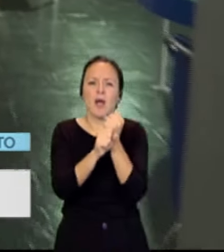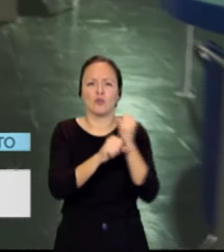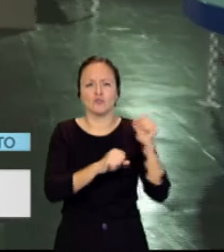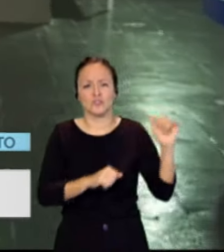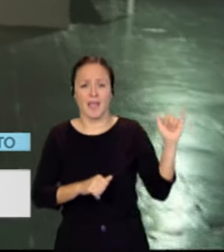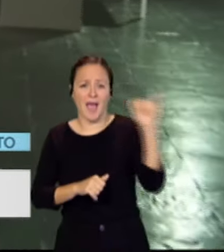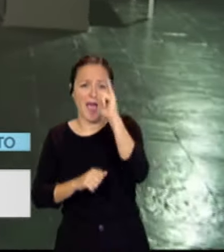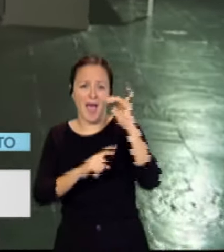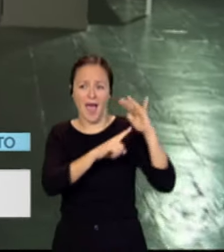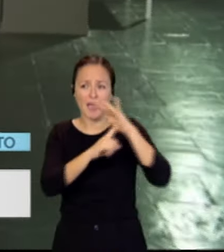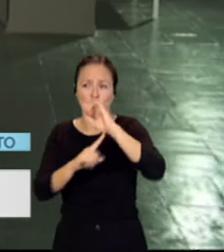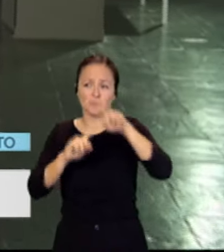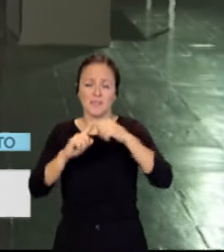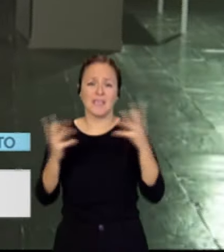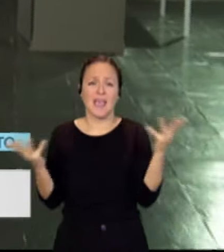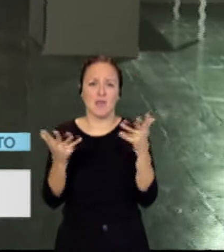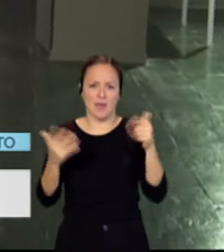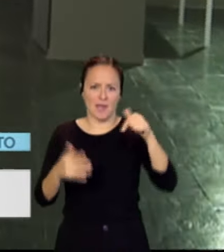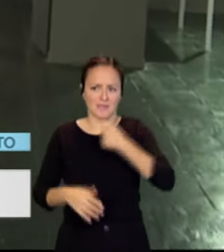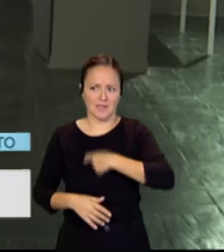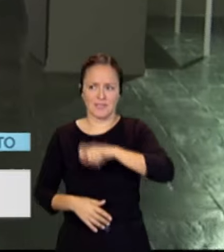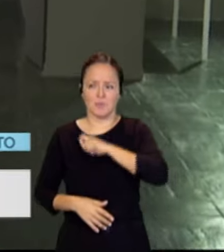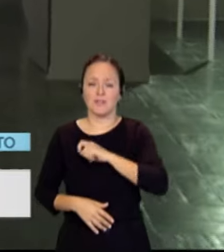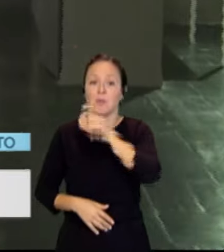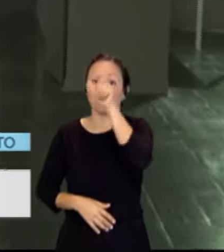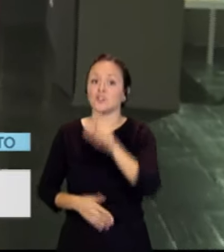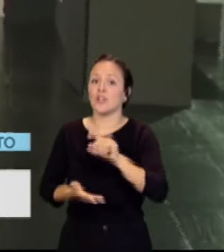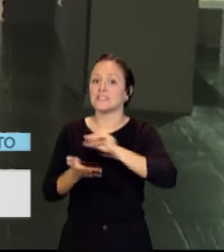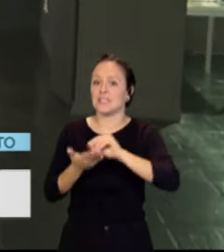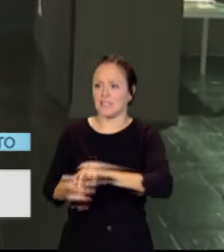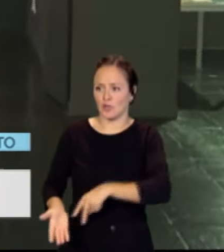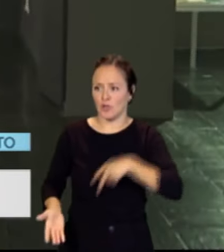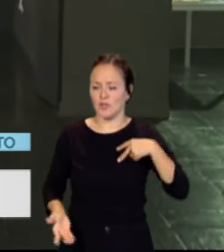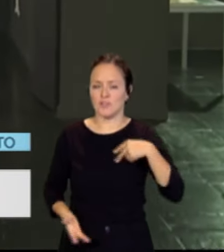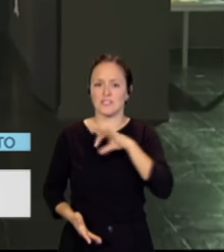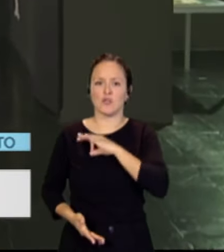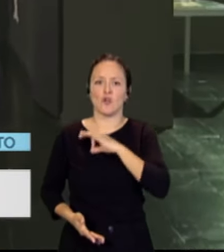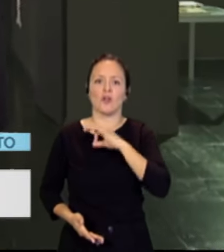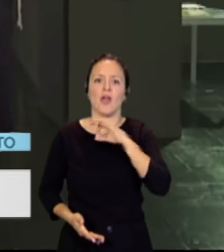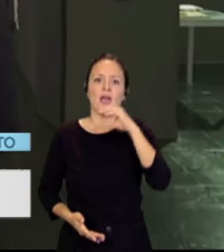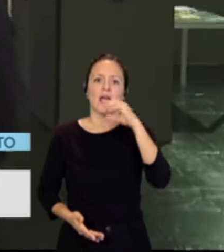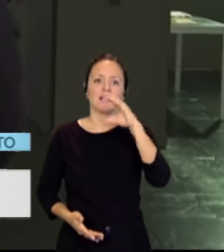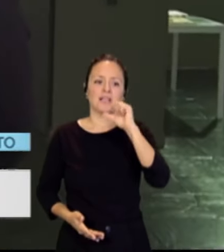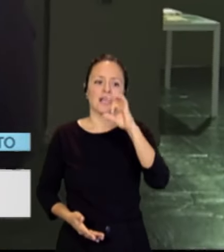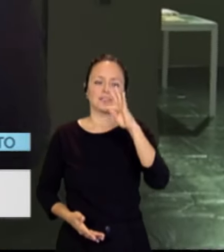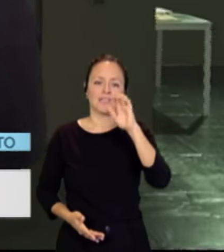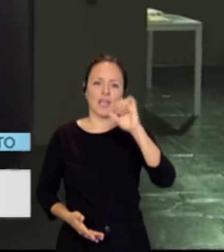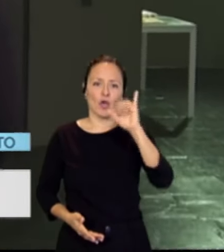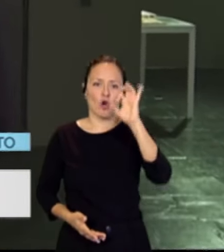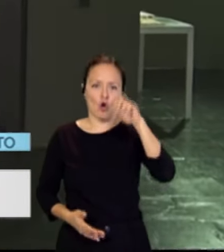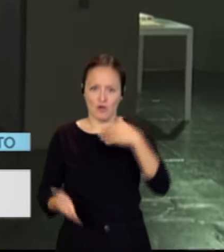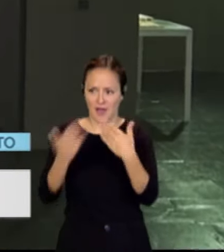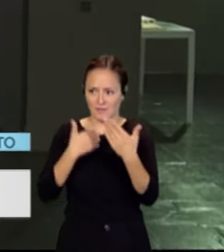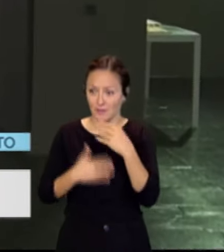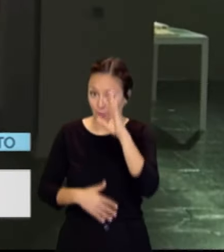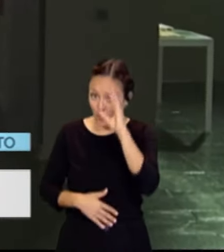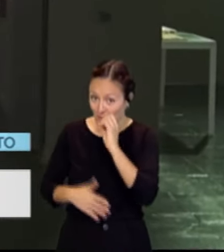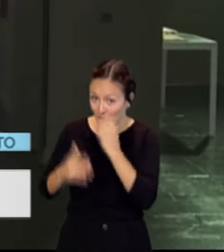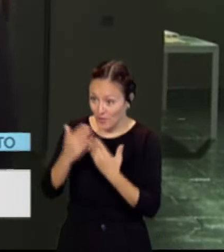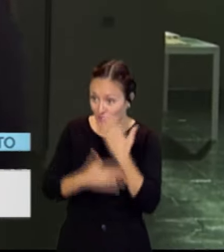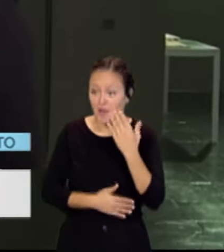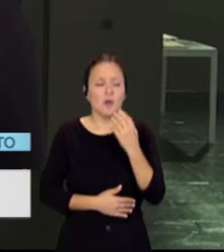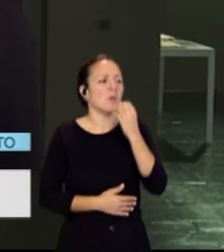y de emergencias de España estamos con su secretario general Damaso castejón Damaso Buenos días Hola Buenos días bueno la extinción